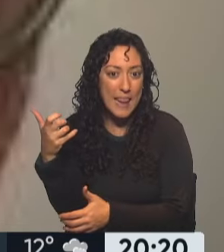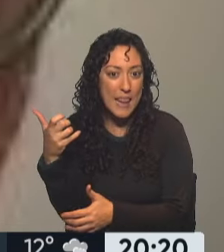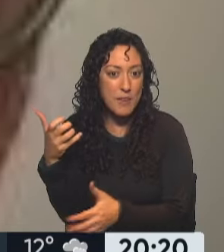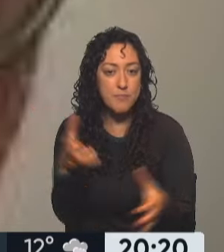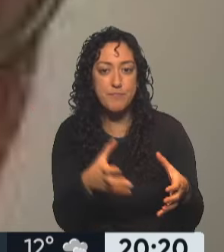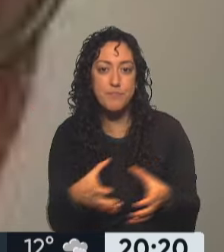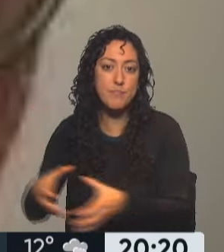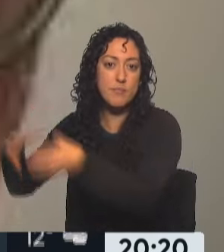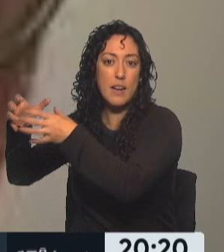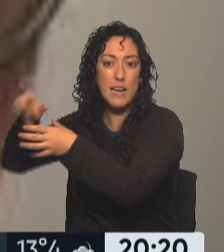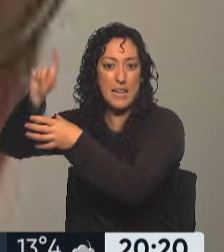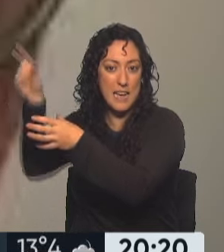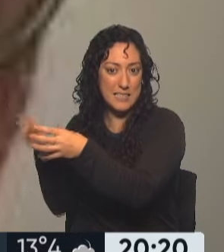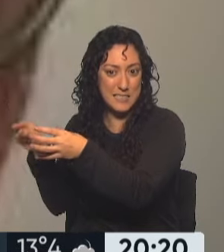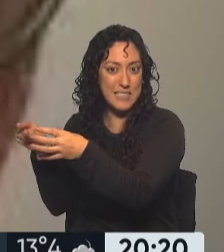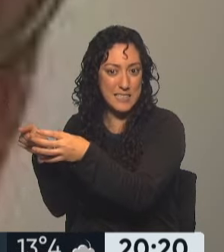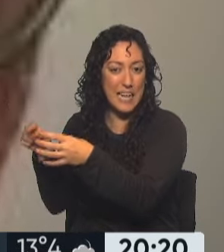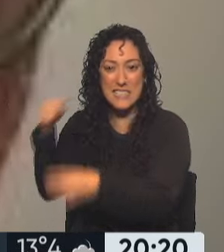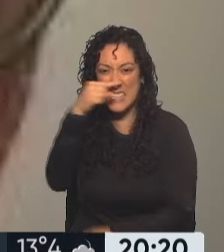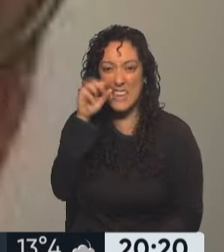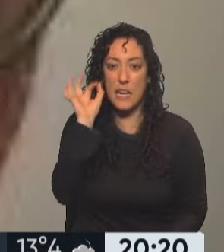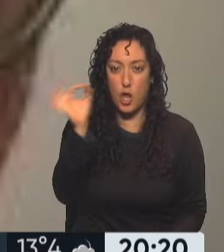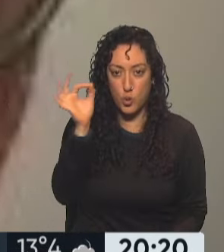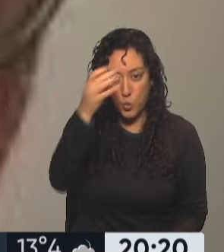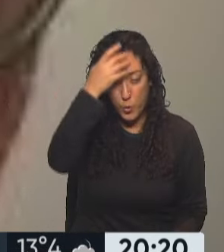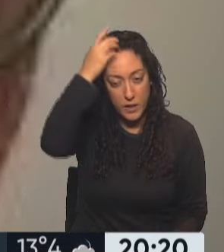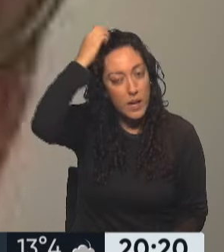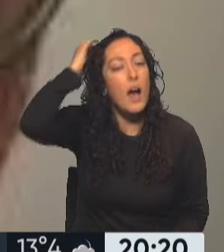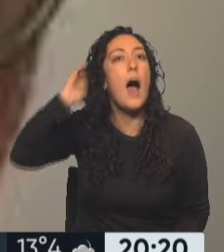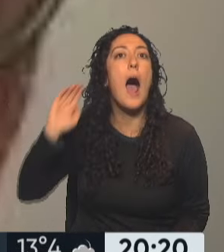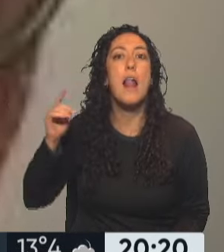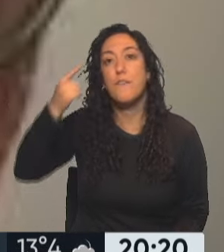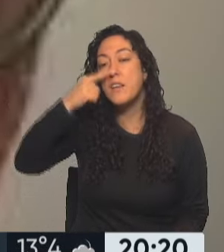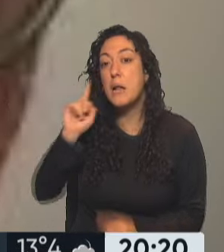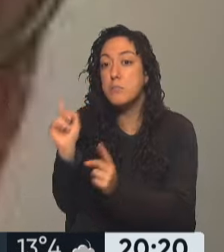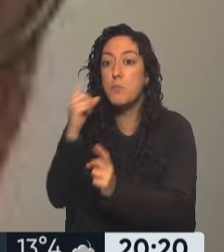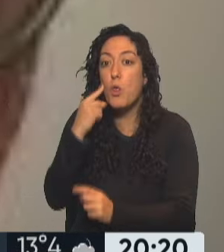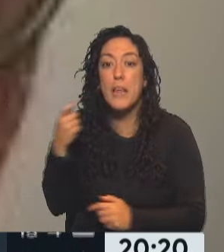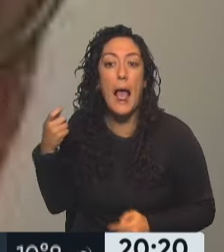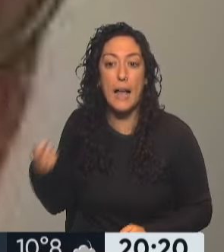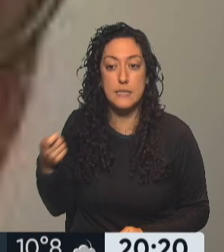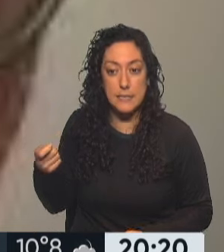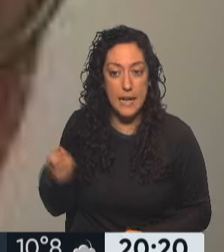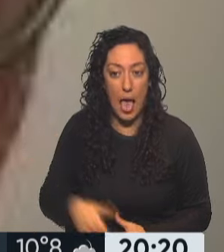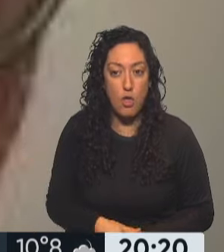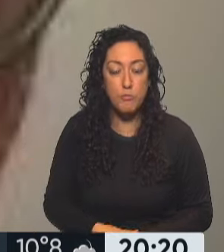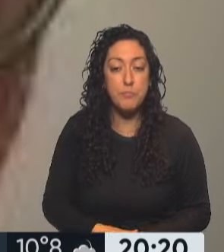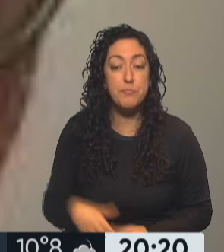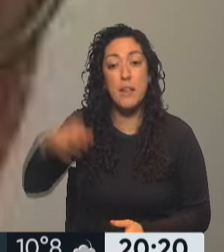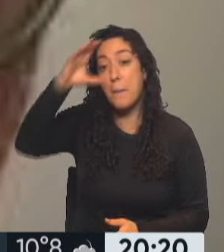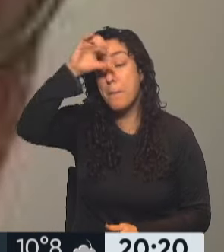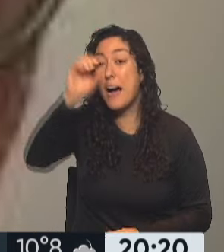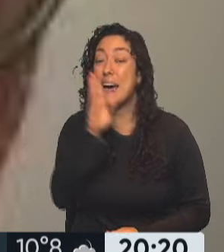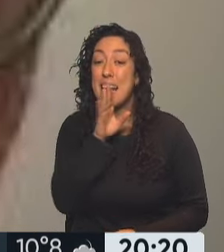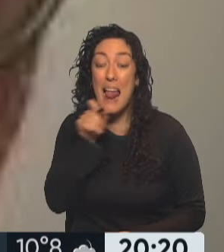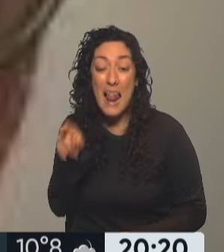a la Franja de Gaza el pasado 7 de octubre, pero fue asesinado ese mismo día. La Embajada de Israel indicó que el